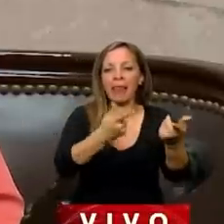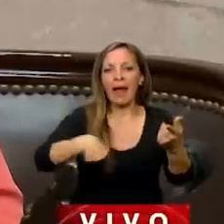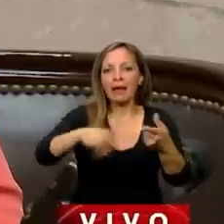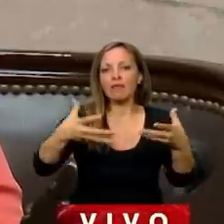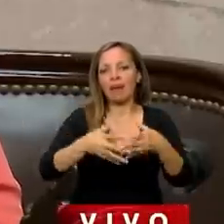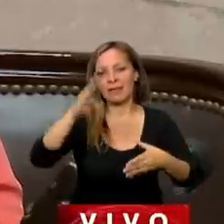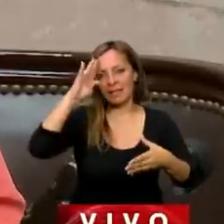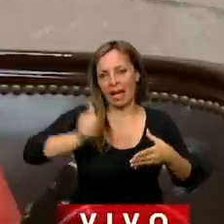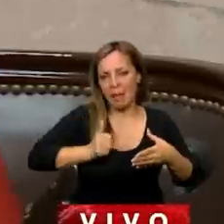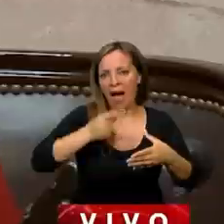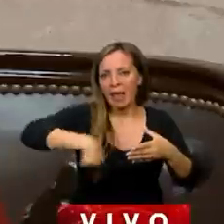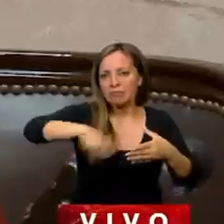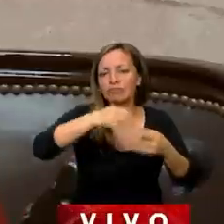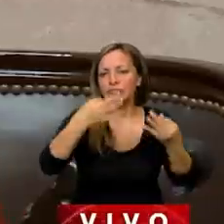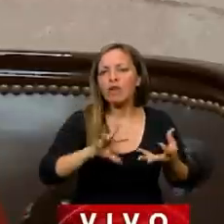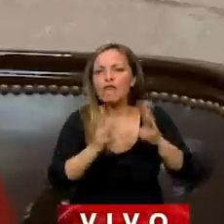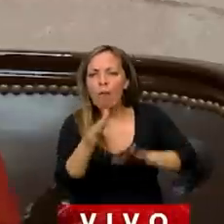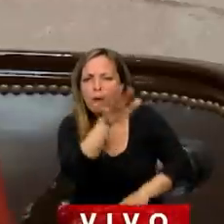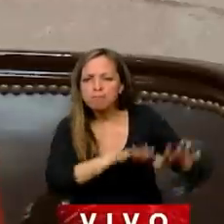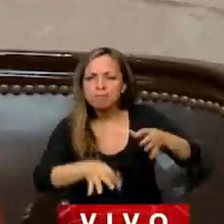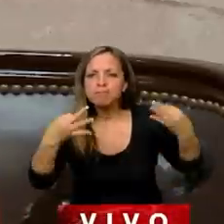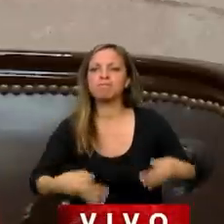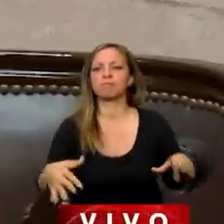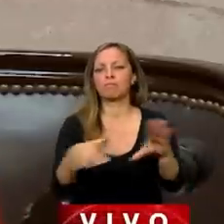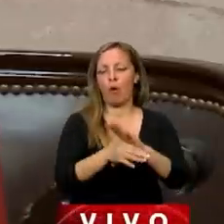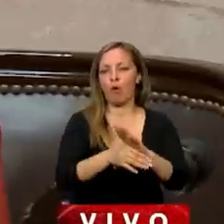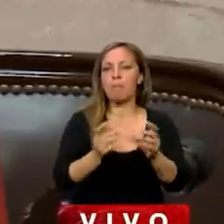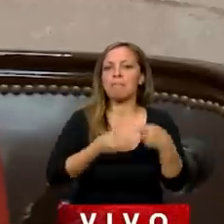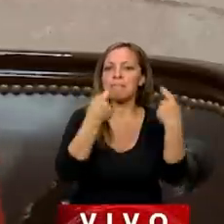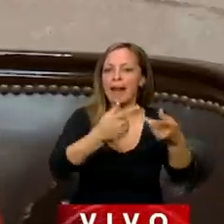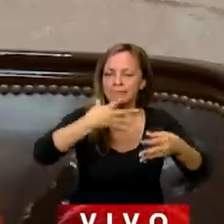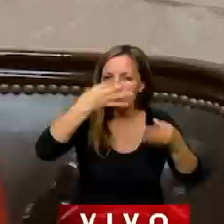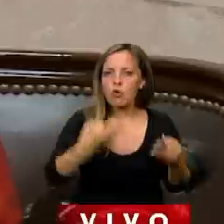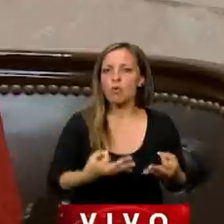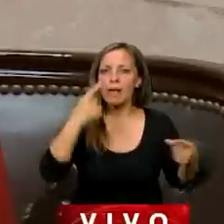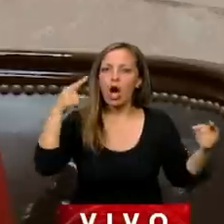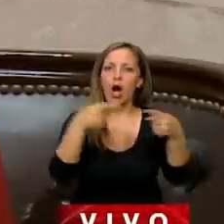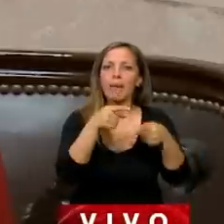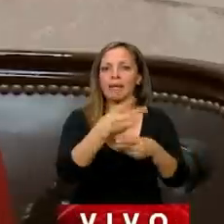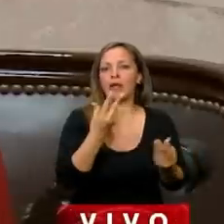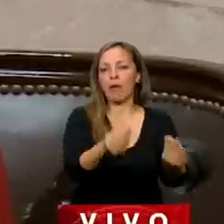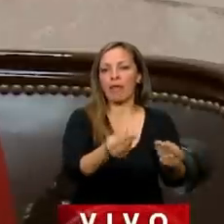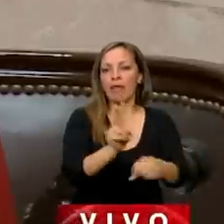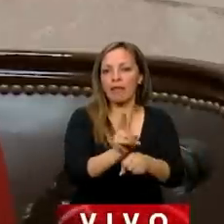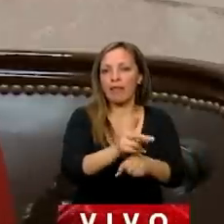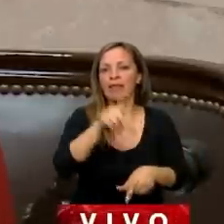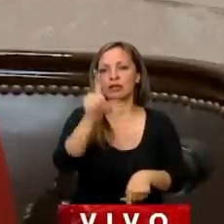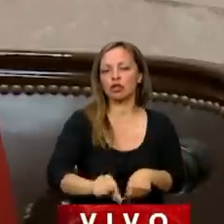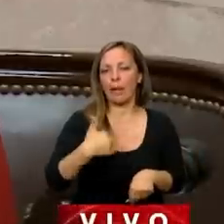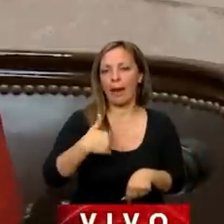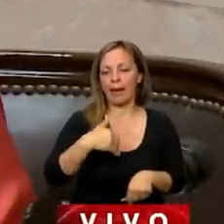Fuerzas Armadas la capacidad operacional que les permita cumplir con la misión de defender la soberanía